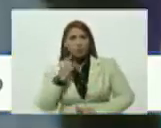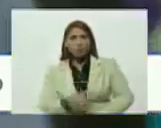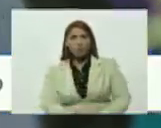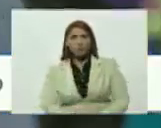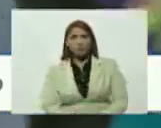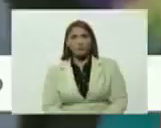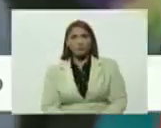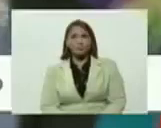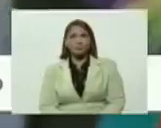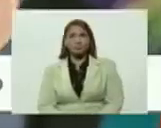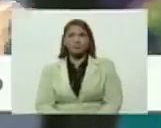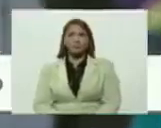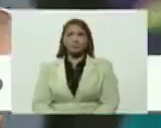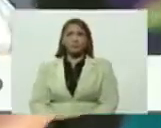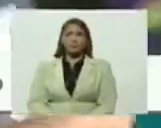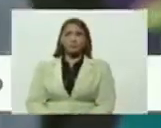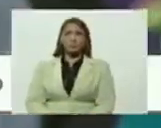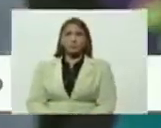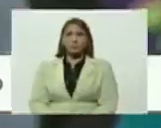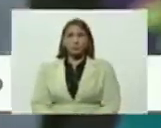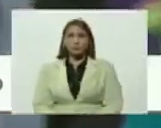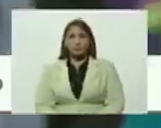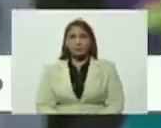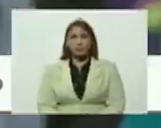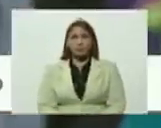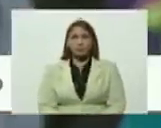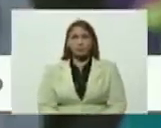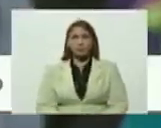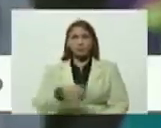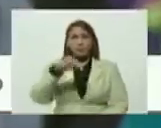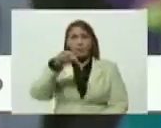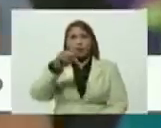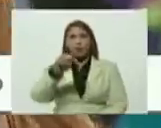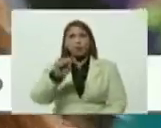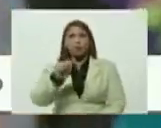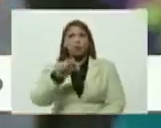Rodríguez, quítate la máscara. Nos Liu.